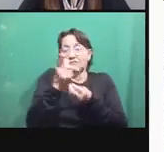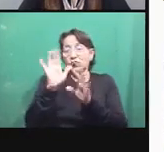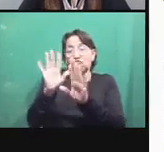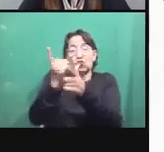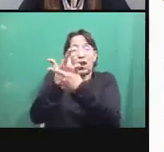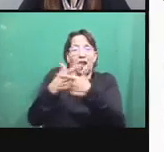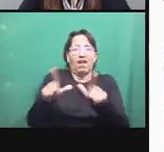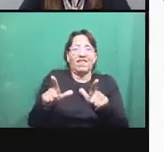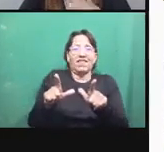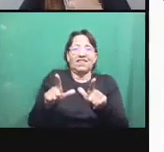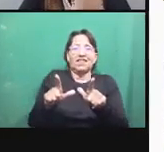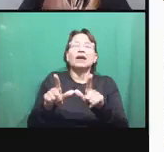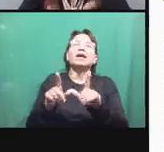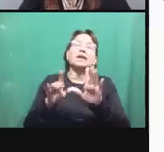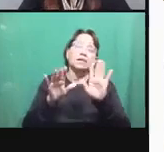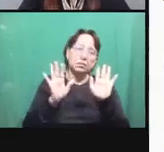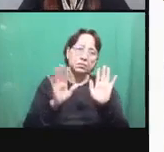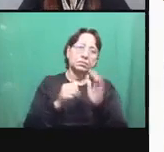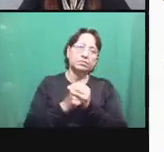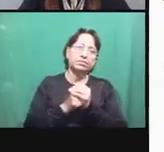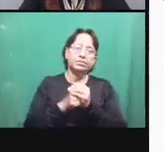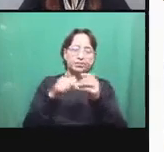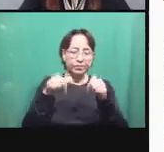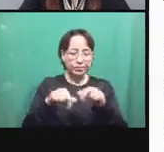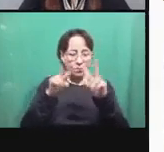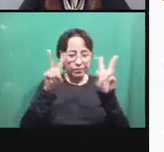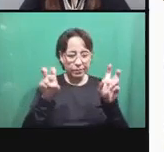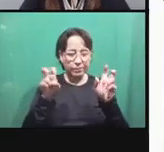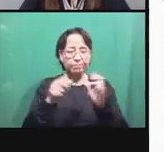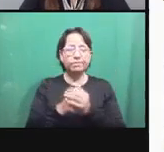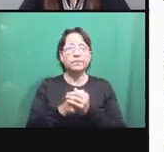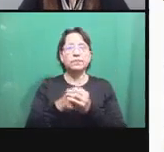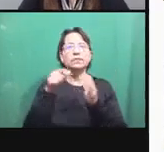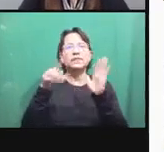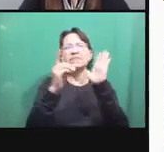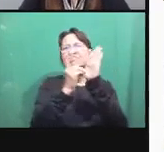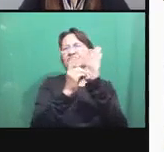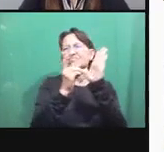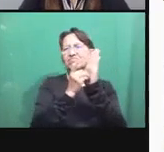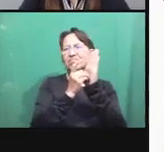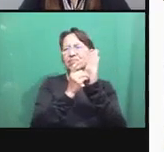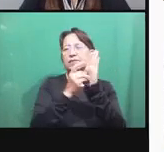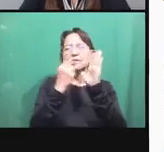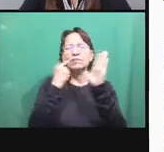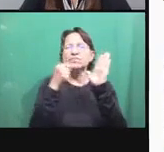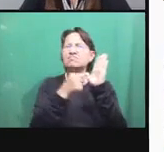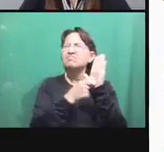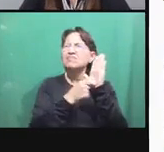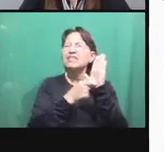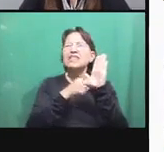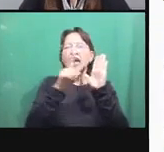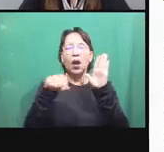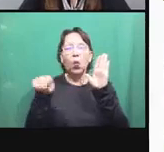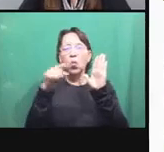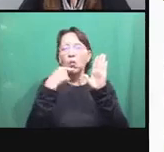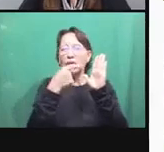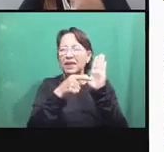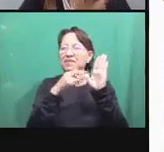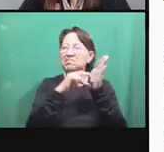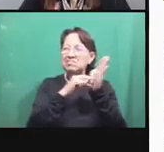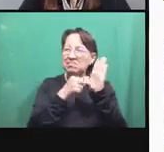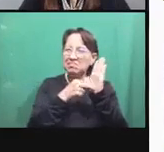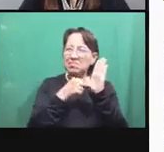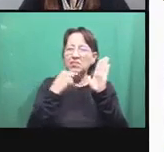De alguna manera, y ya como para entrarnos al tema, este decreto nos muestra algunas definiciones de lo